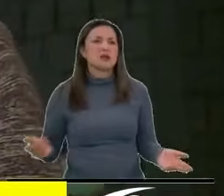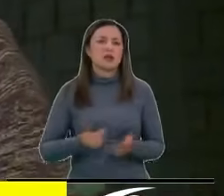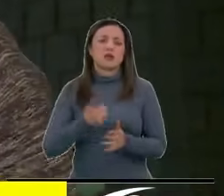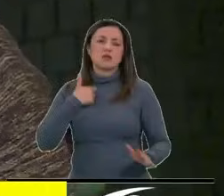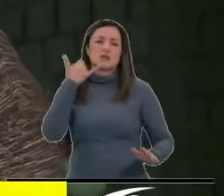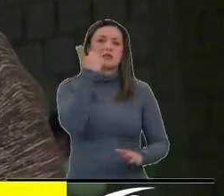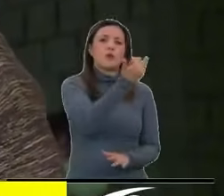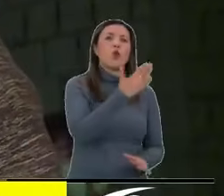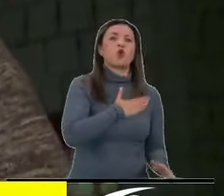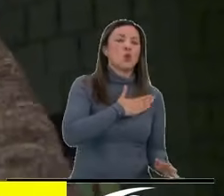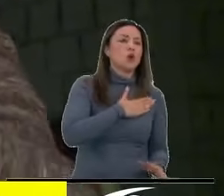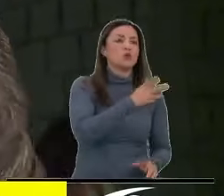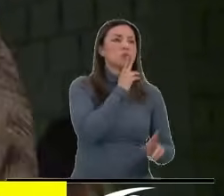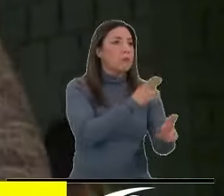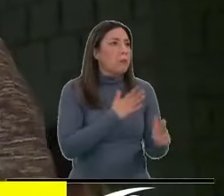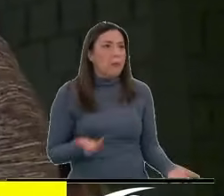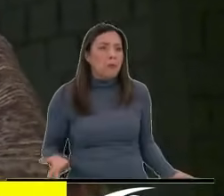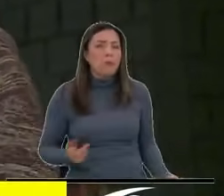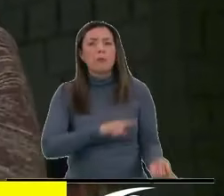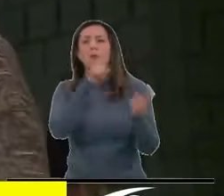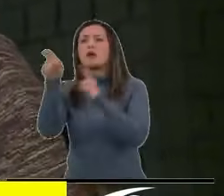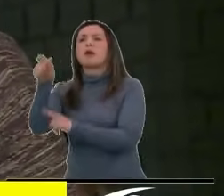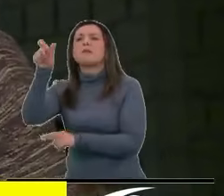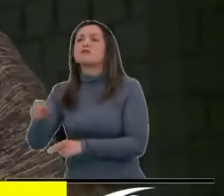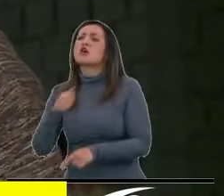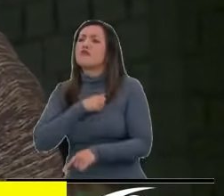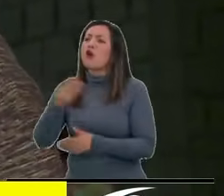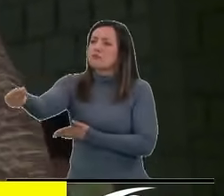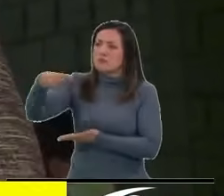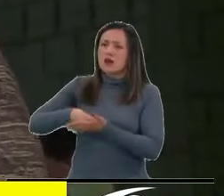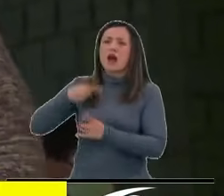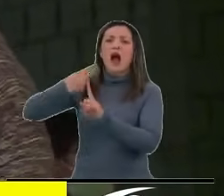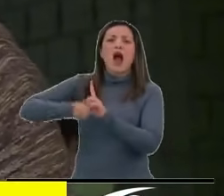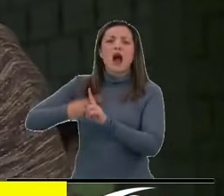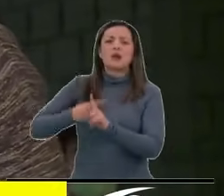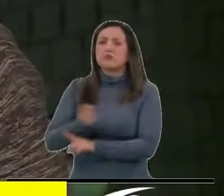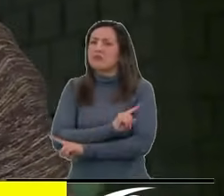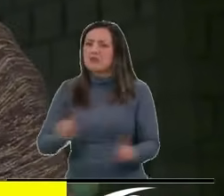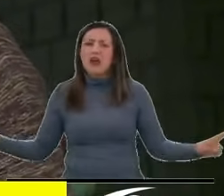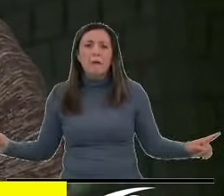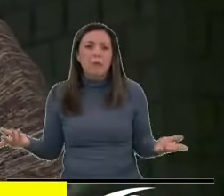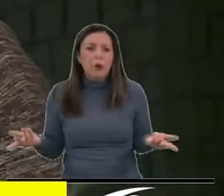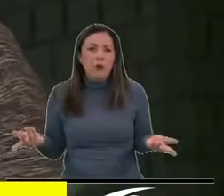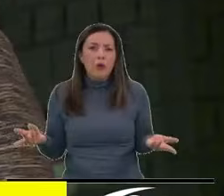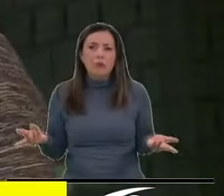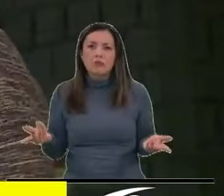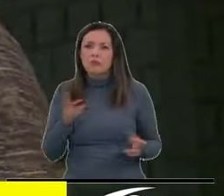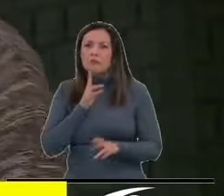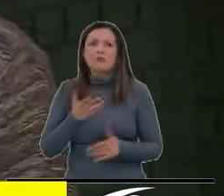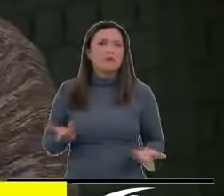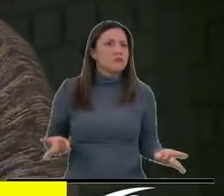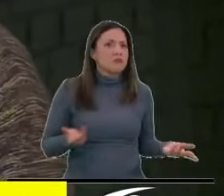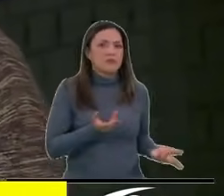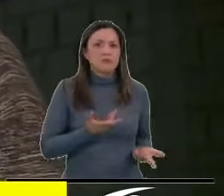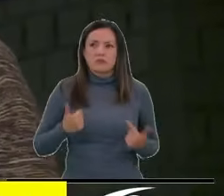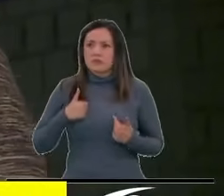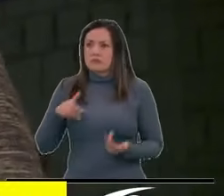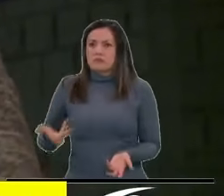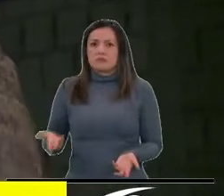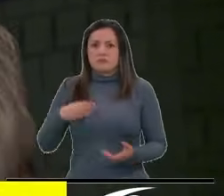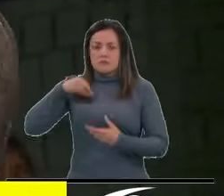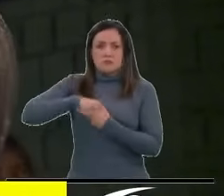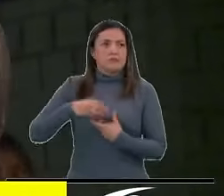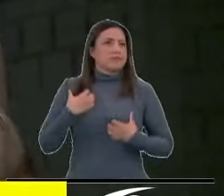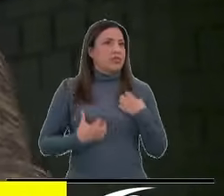al dueño, no nos responde. Llamamos al encargado que nos devolviera la plata del arriendo, tampoco nos responde. Nosotros estamos viviendo aquí una